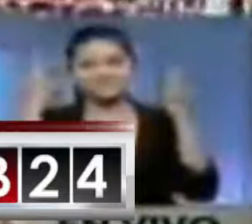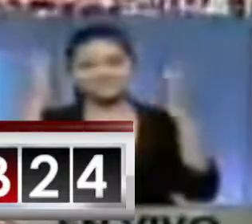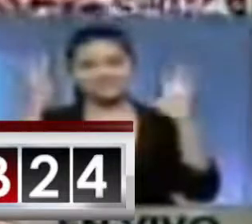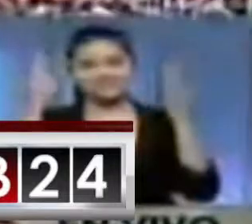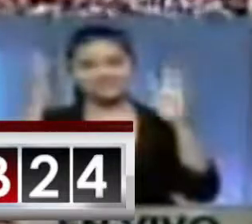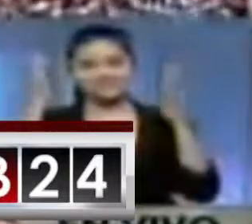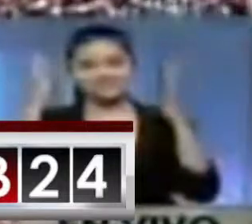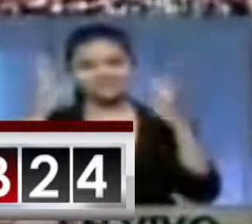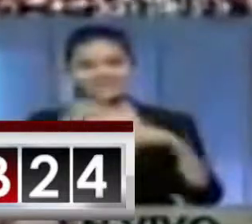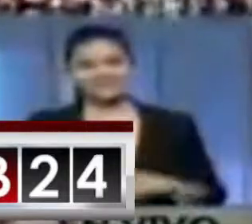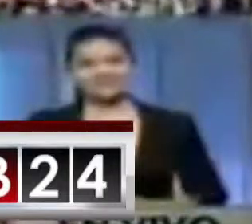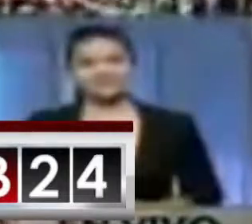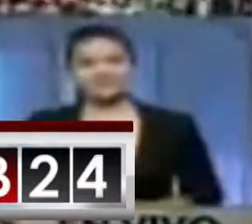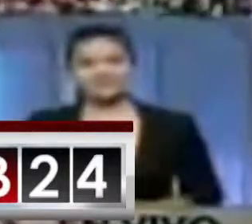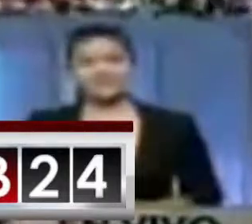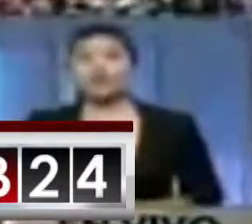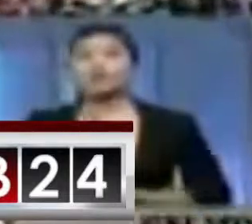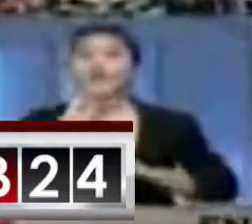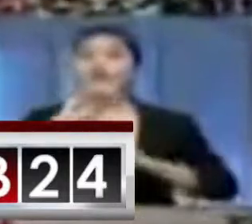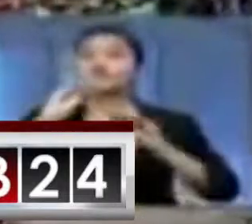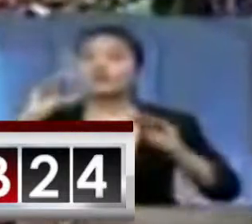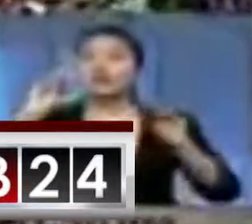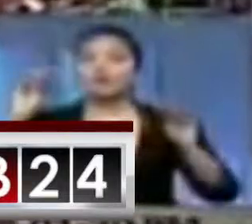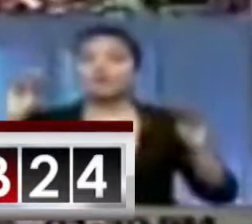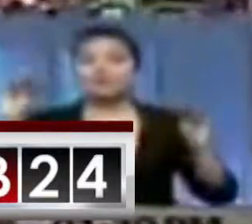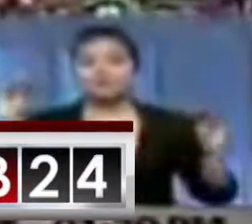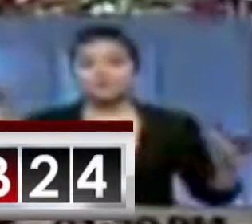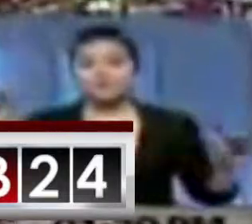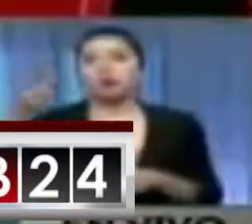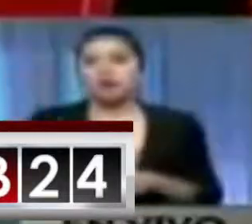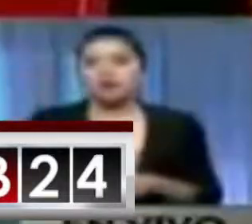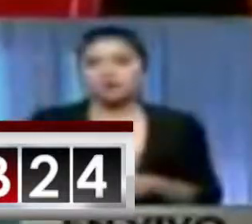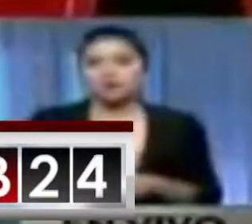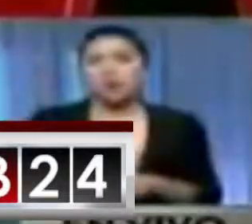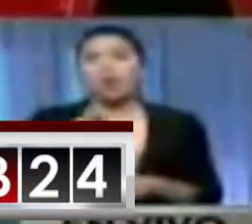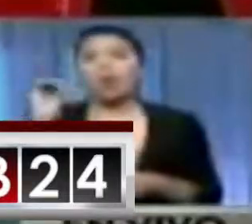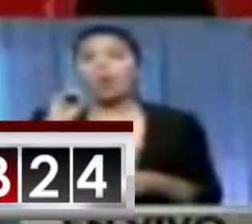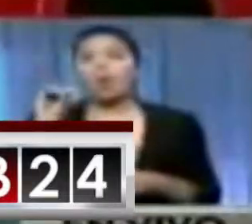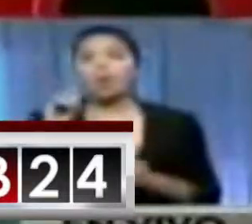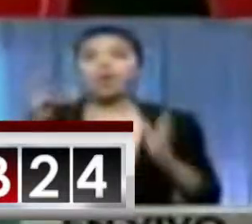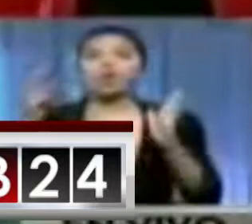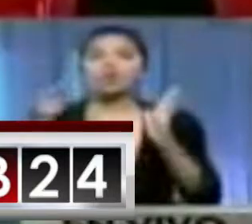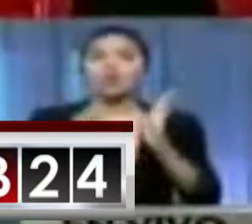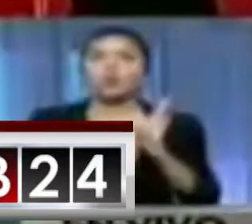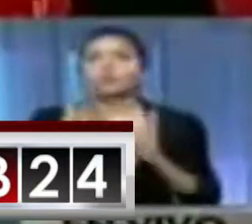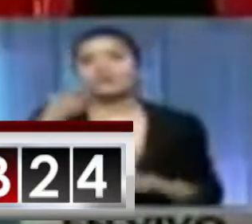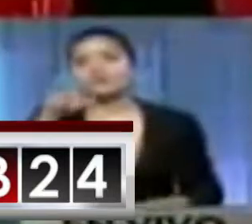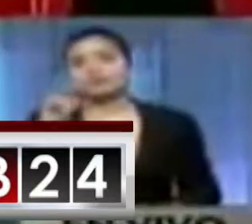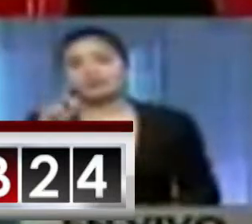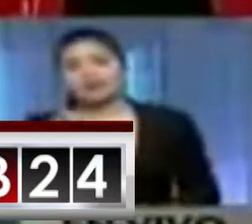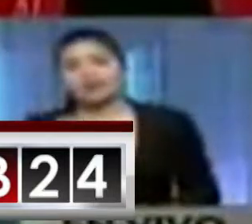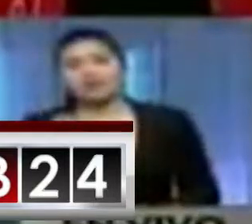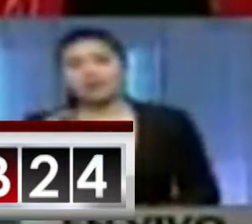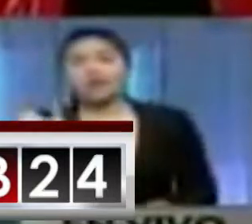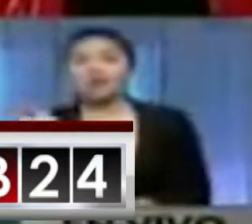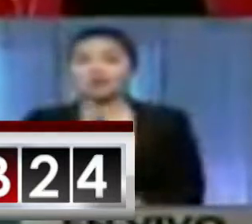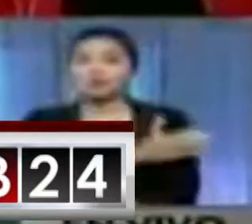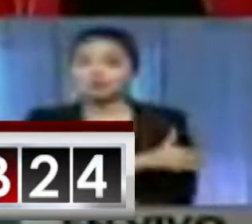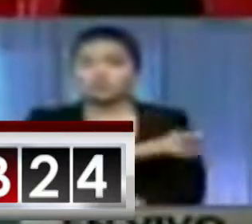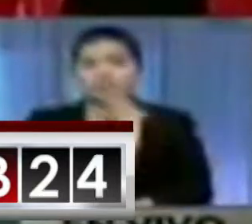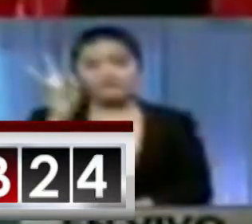calles de la patria. En el próximo año, o en el 2030, la derecha